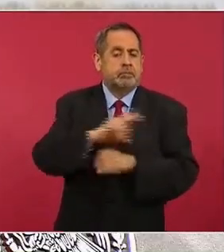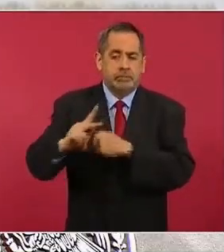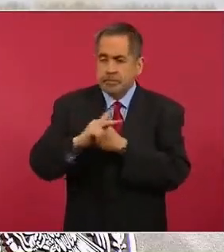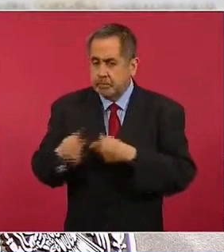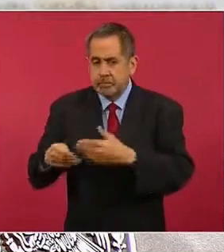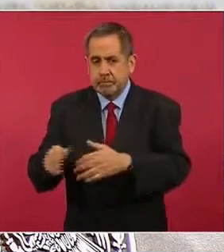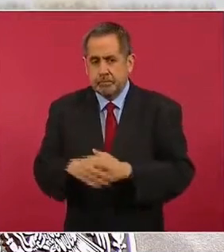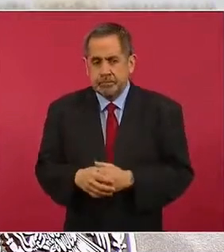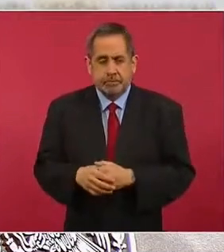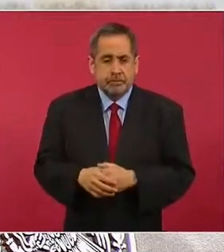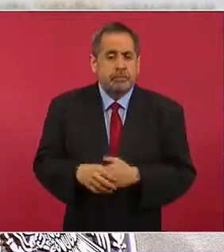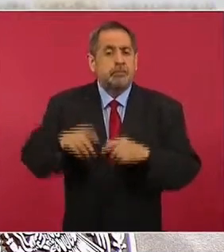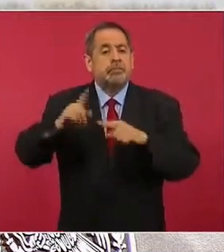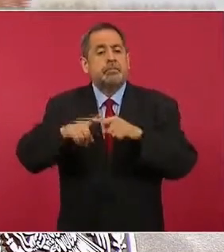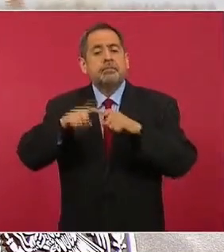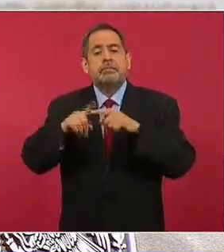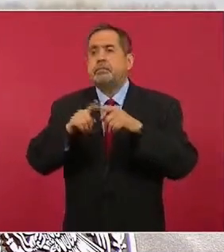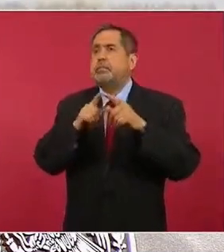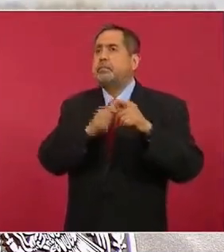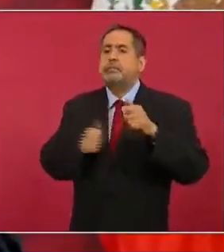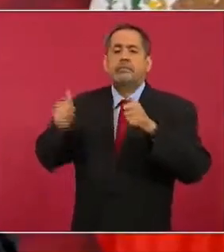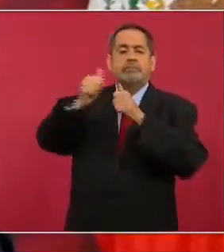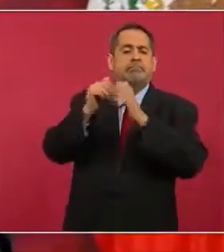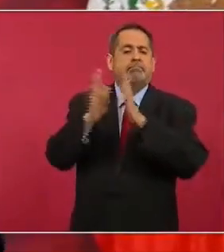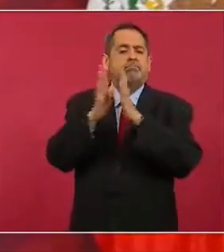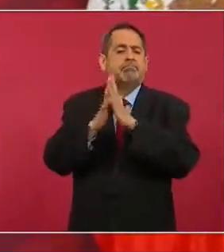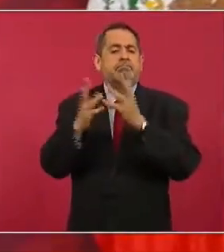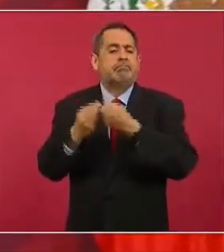Pero ¿quiénes intervienen en toda